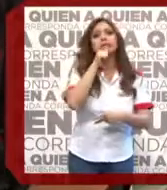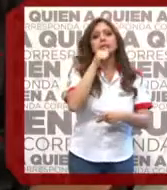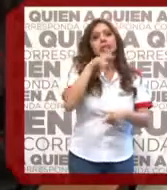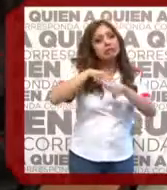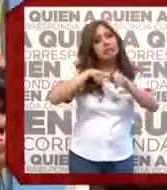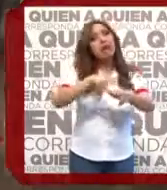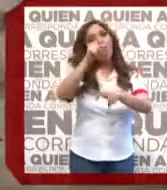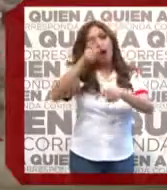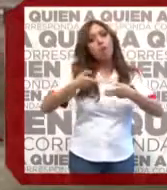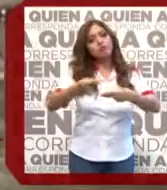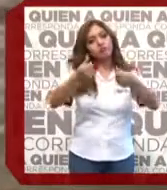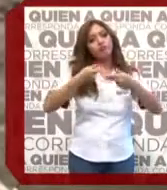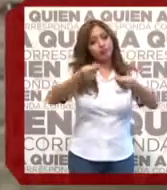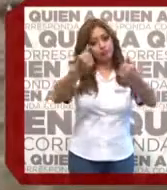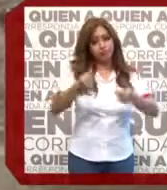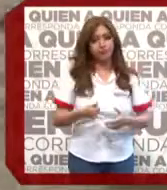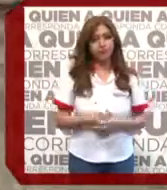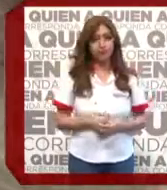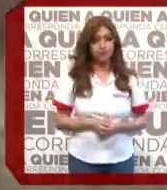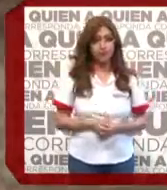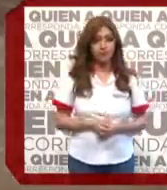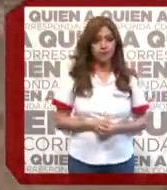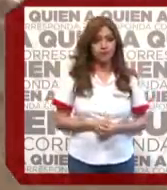todavía seguiríamos en agua.